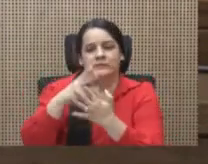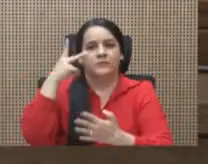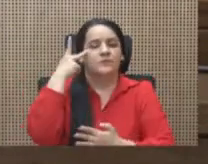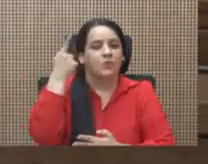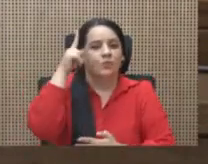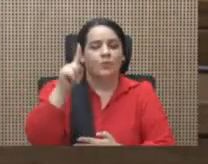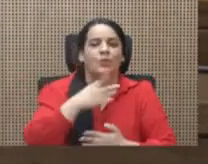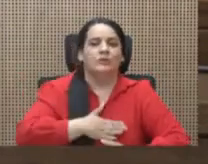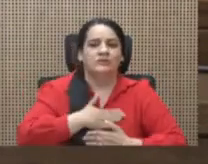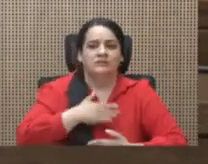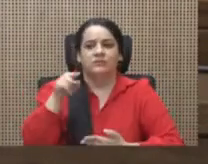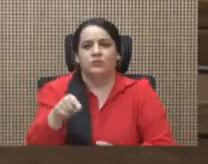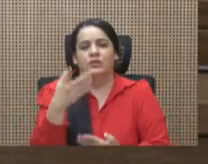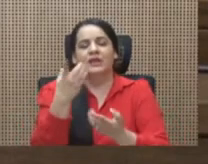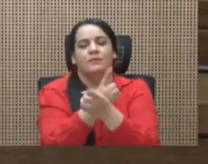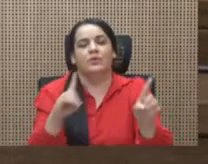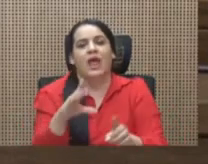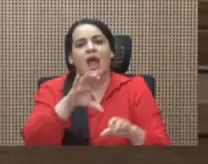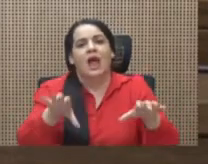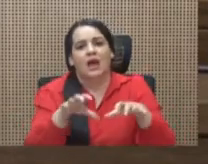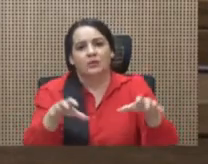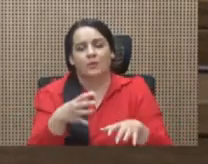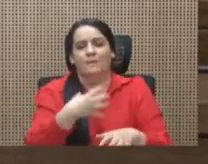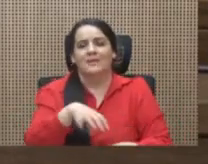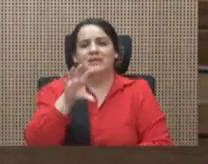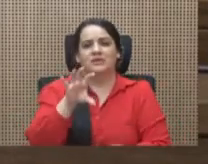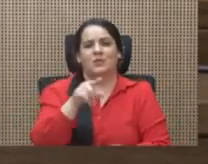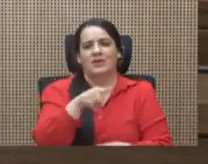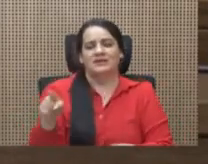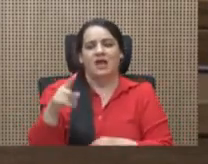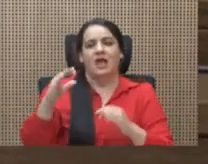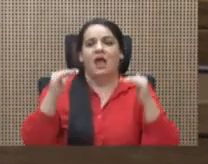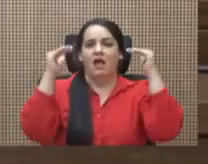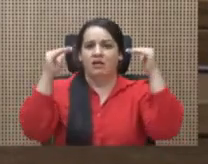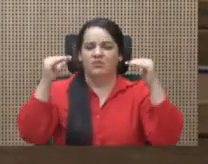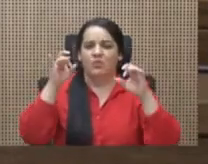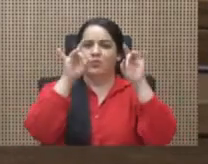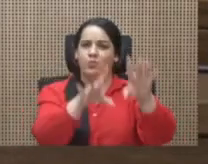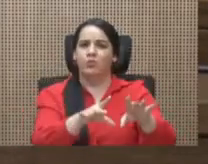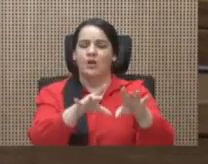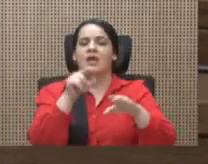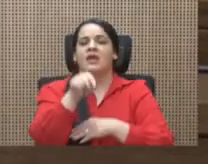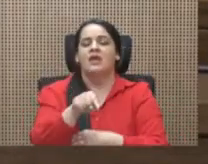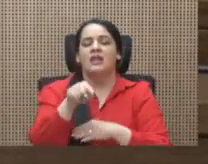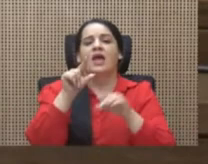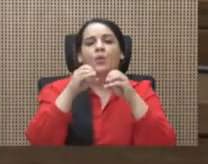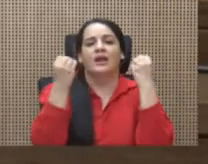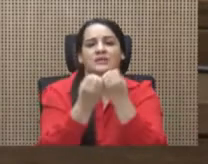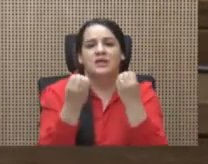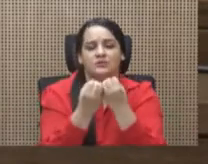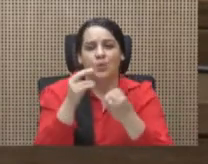las democracias, son actos merecedores del más alto y fuerte repudio. Tres, que la organización Human Rights Watch, en su informe